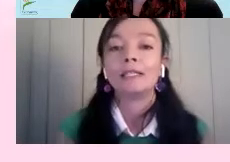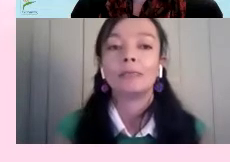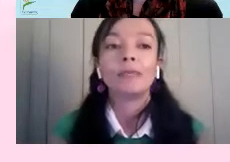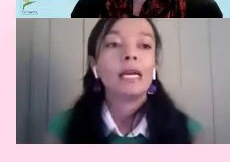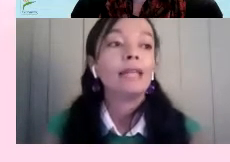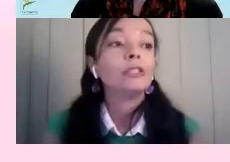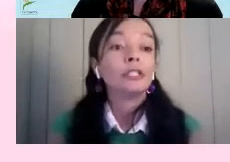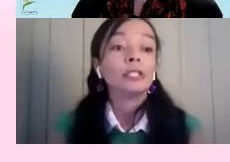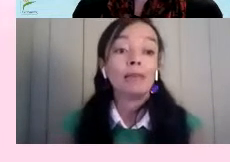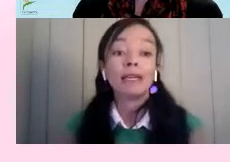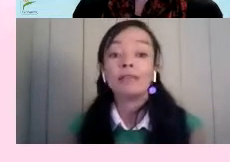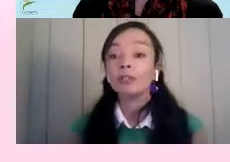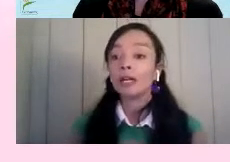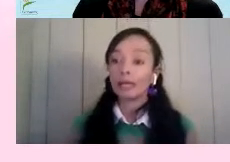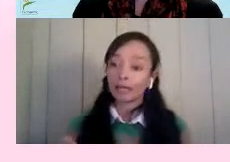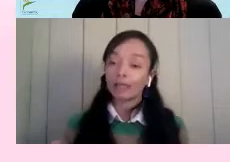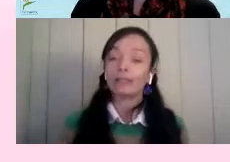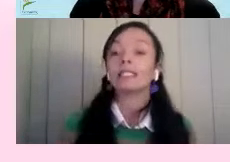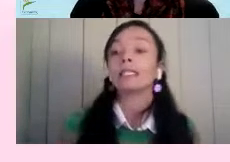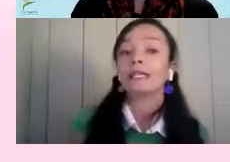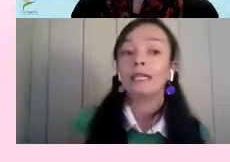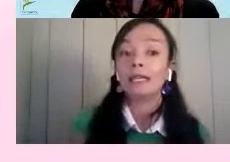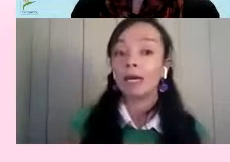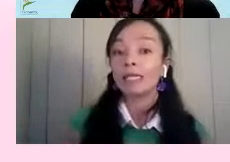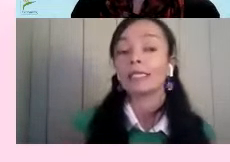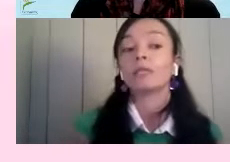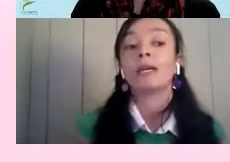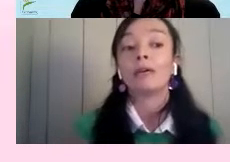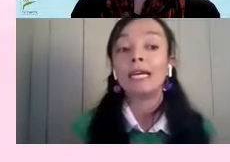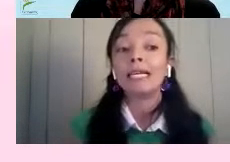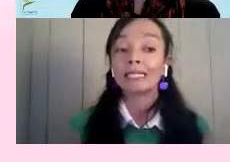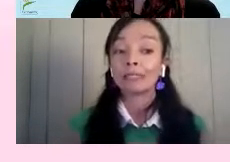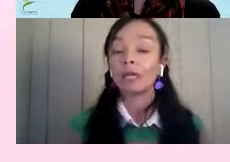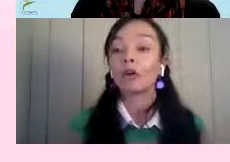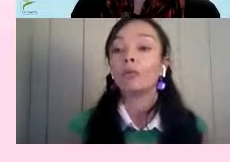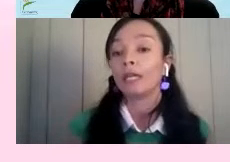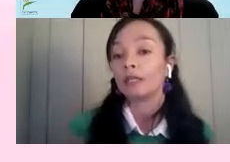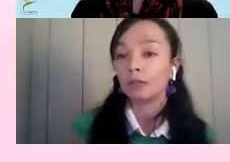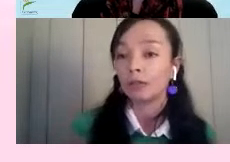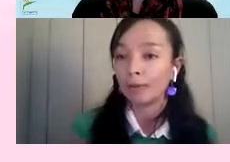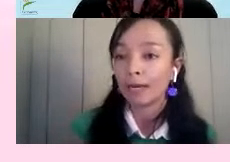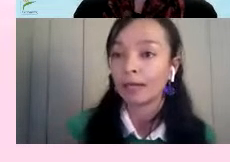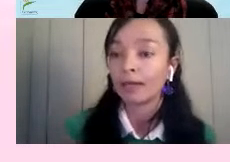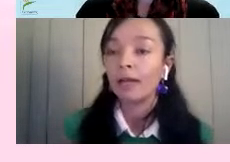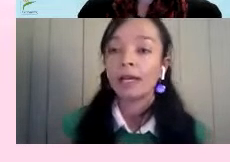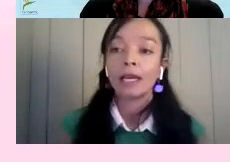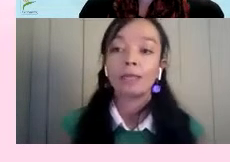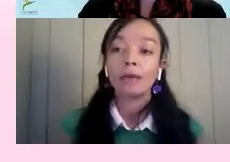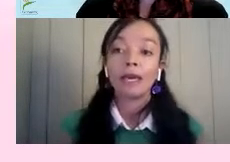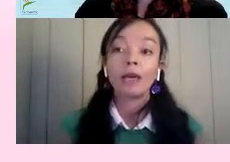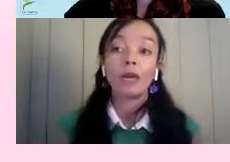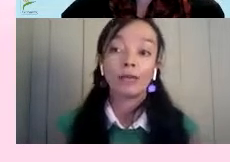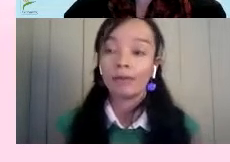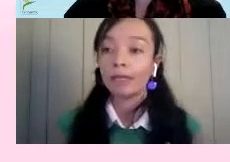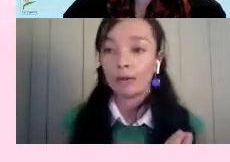Listo. Entonces, el beneficio del lenguaje de señas para bebés es una comunicación temprana. Que el